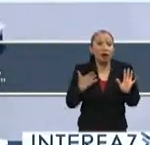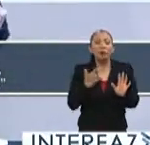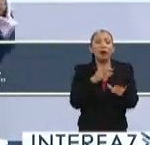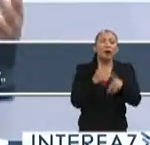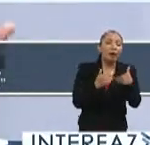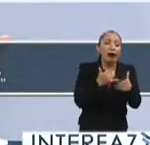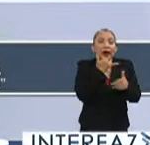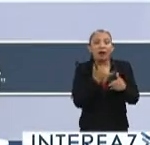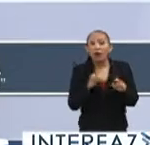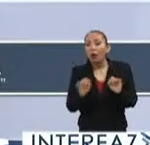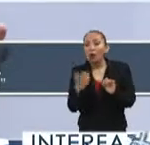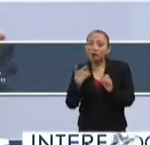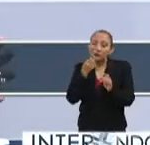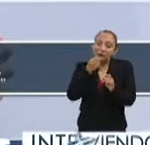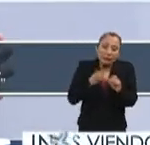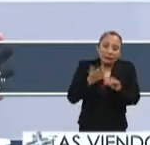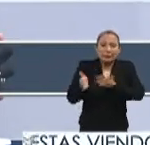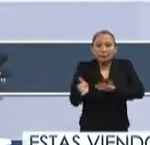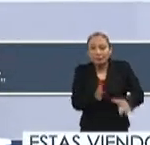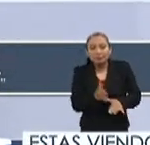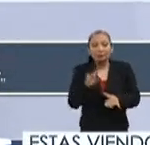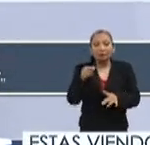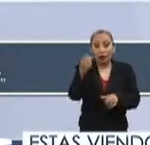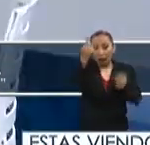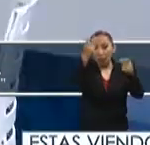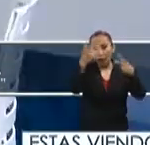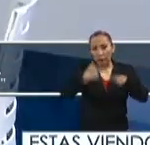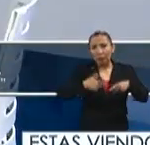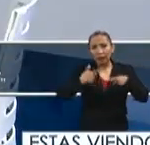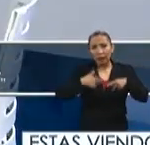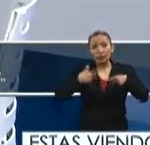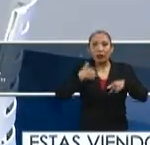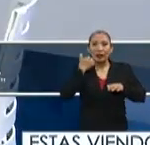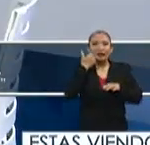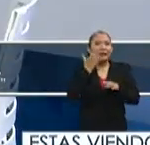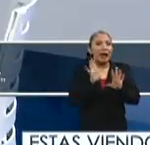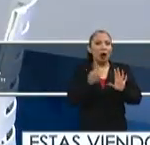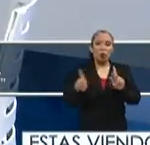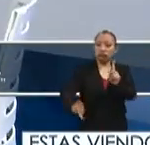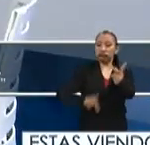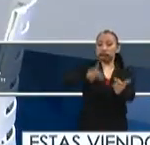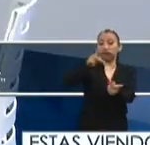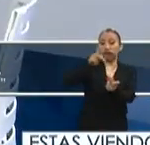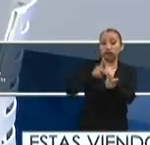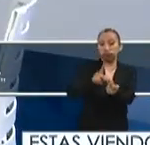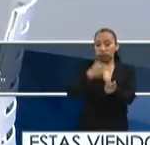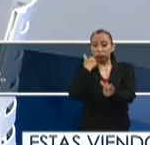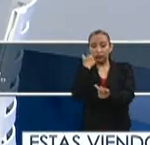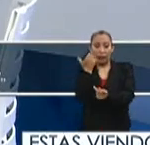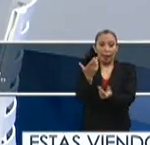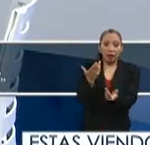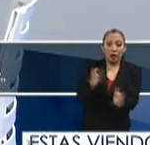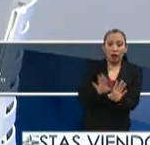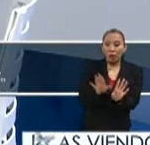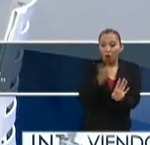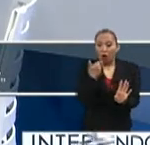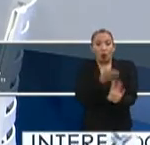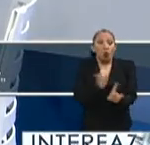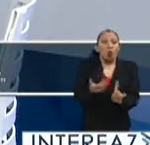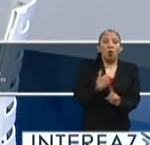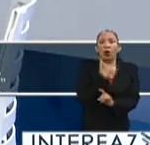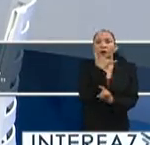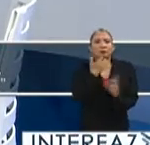error, salir adelante. Muchas veces las personas, a veces se busca la perfección, ¿no? Buscamos evadir este